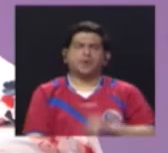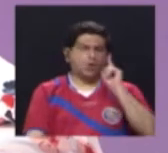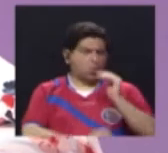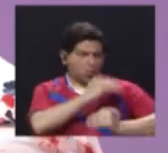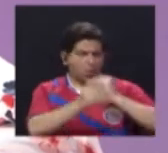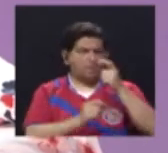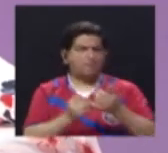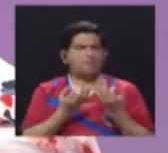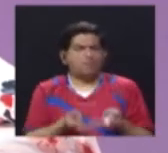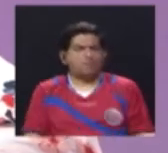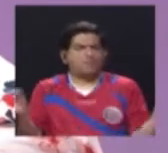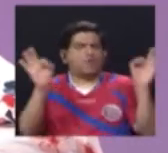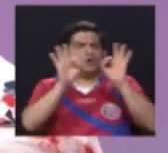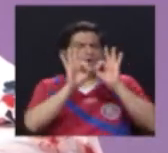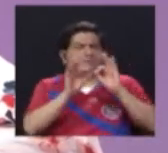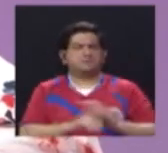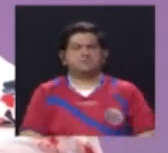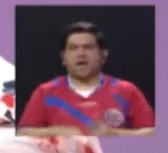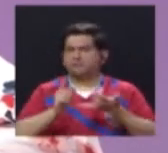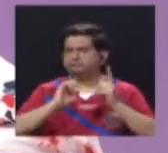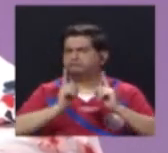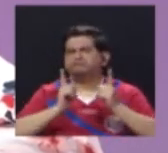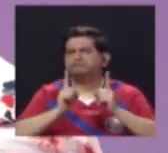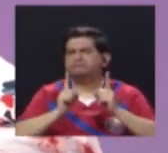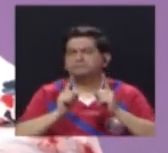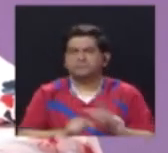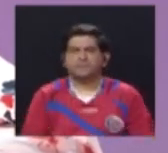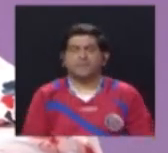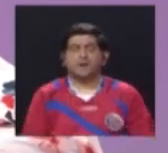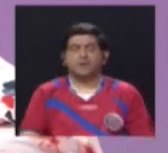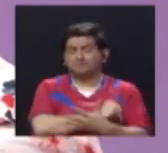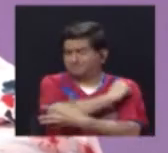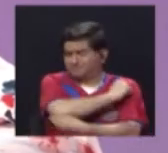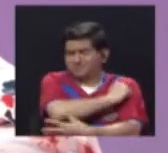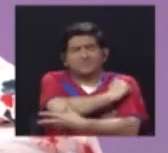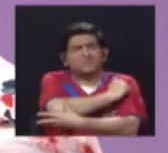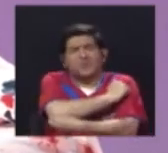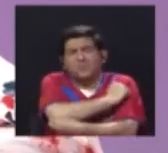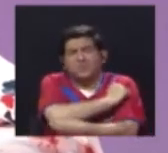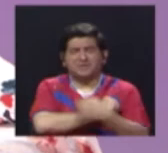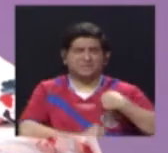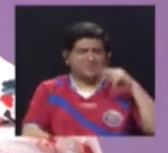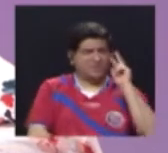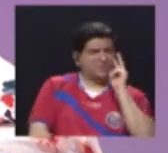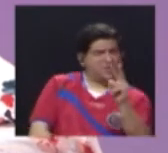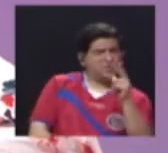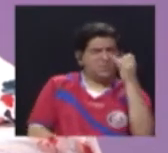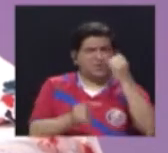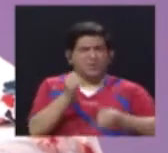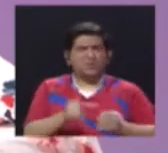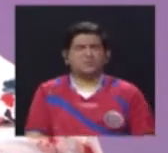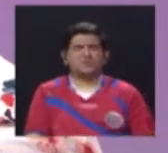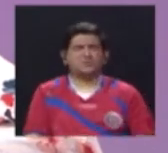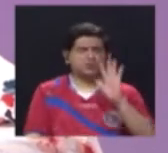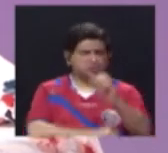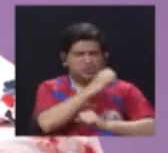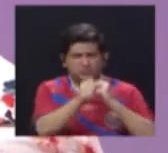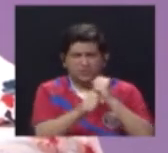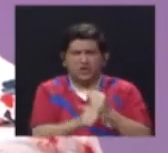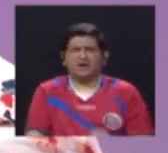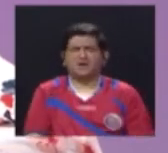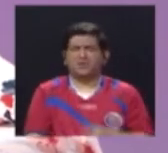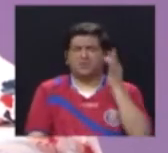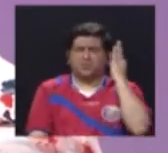proceso estratégico tiene que ver con la pobreza cuando uno ve en el último quintil las